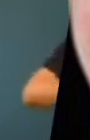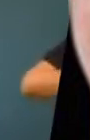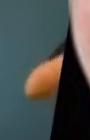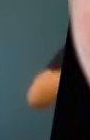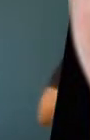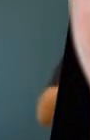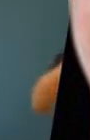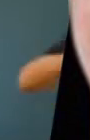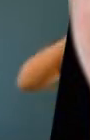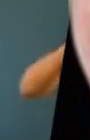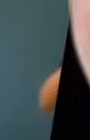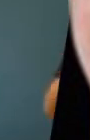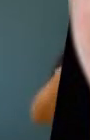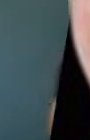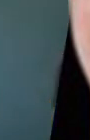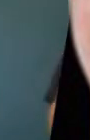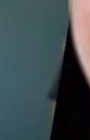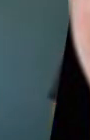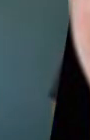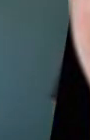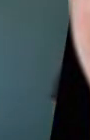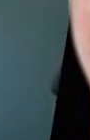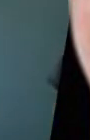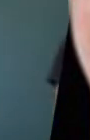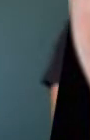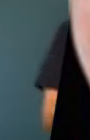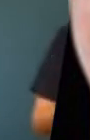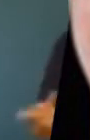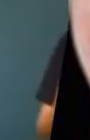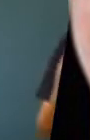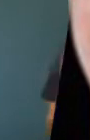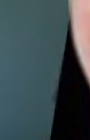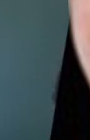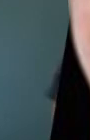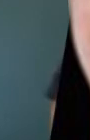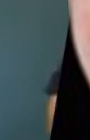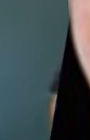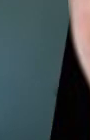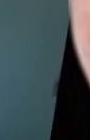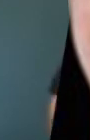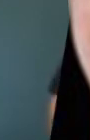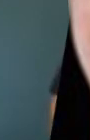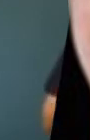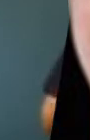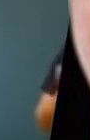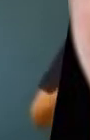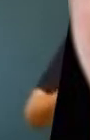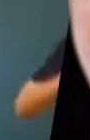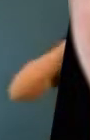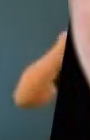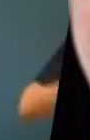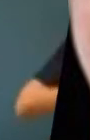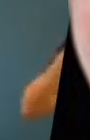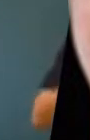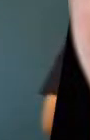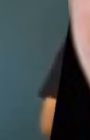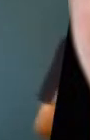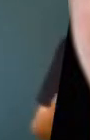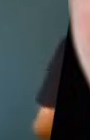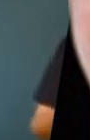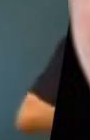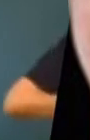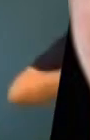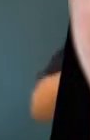a los más necesitados, a los más pobres. Por eso todos los